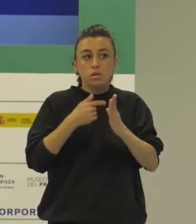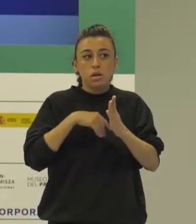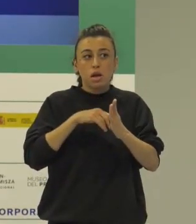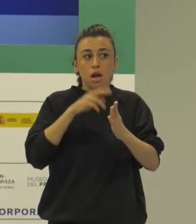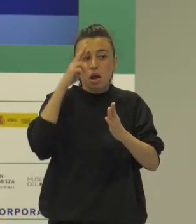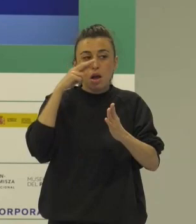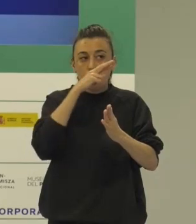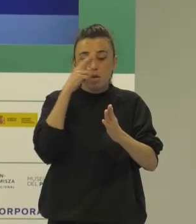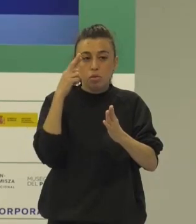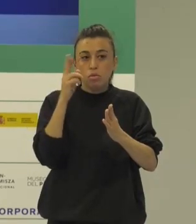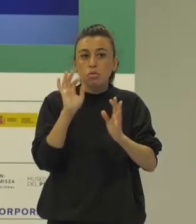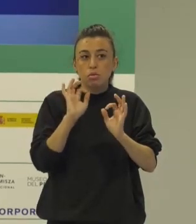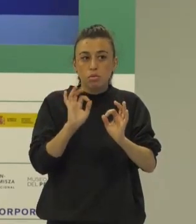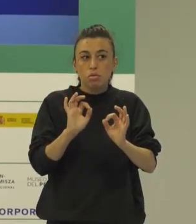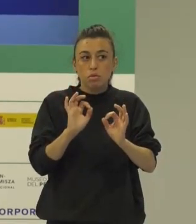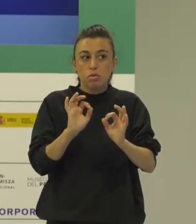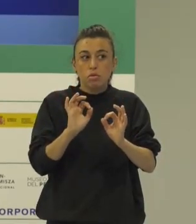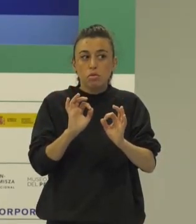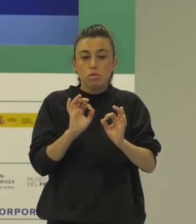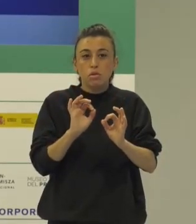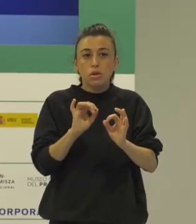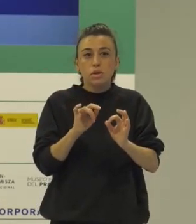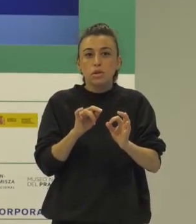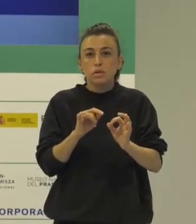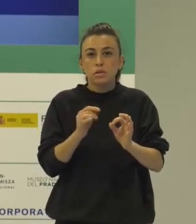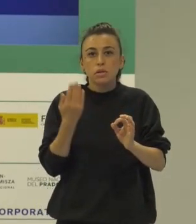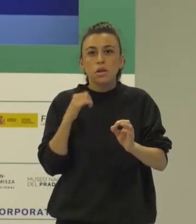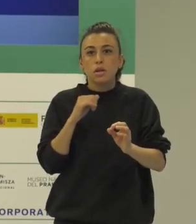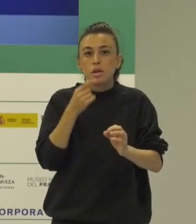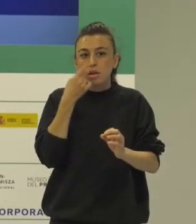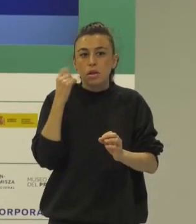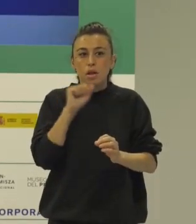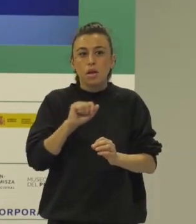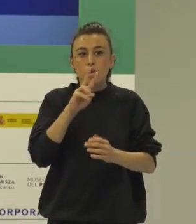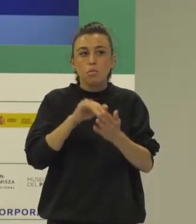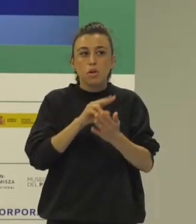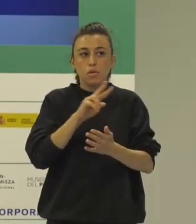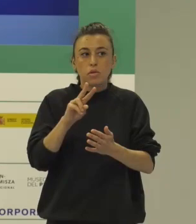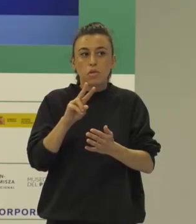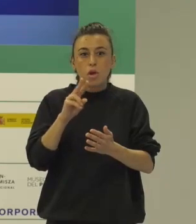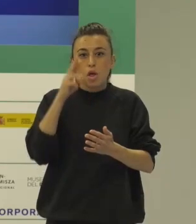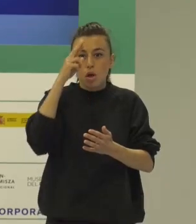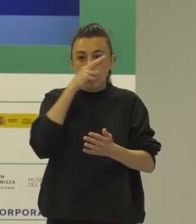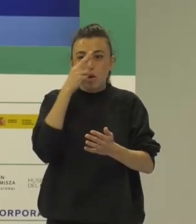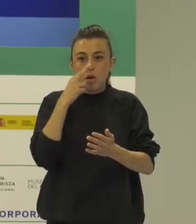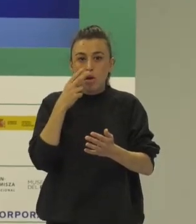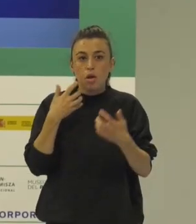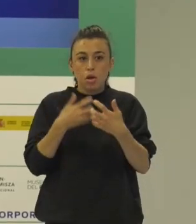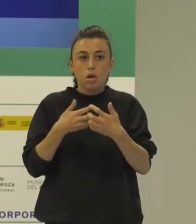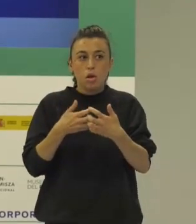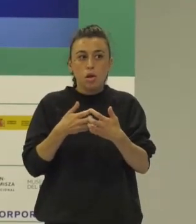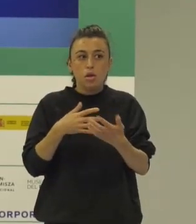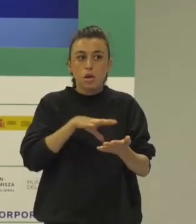Y se cuenta que en el año 2022 los católicos sufrieron 161 agresiones entre profanaciones de